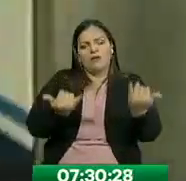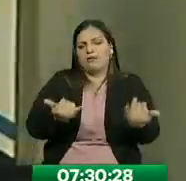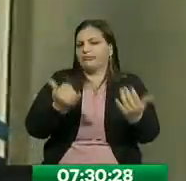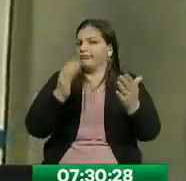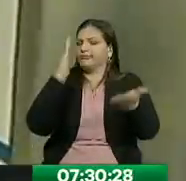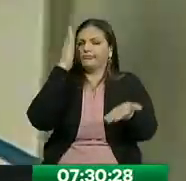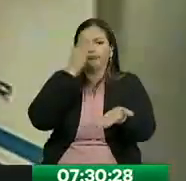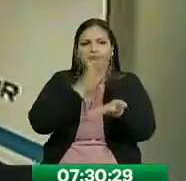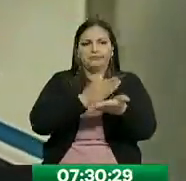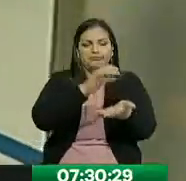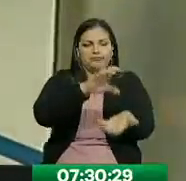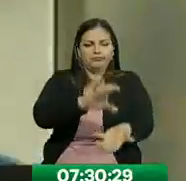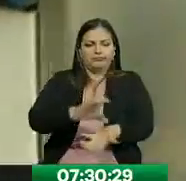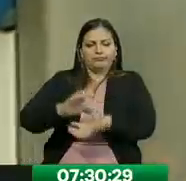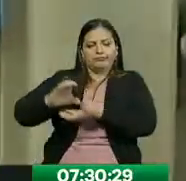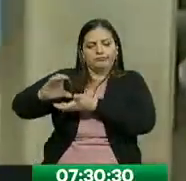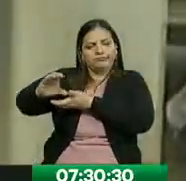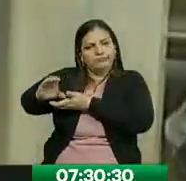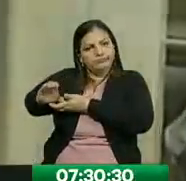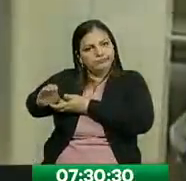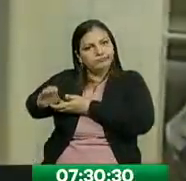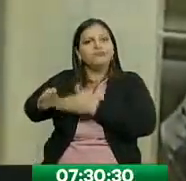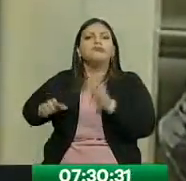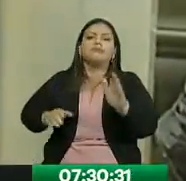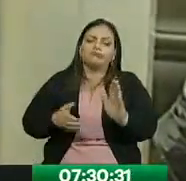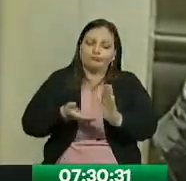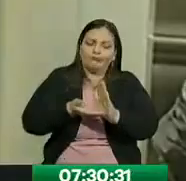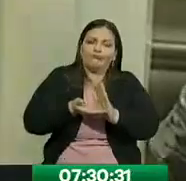y para ver si esta medida les ha afectado. Amigo, buenos días.